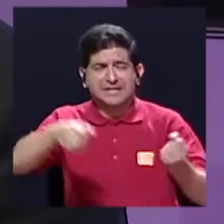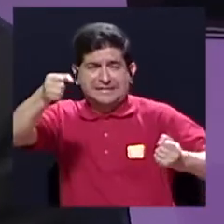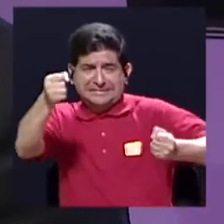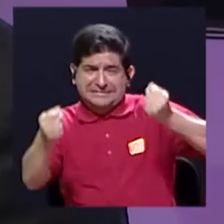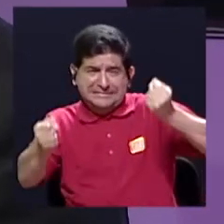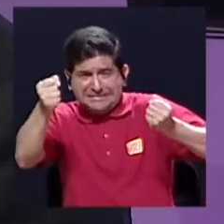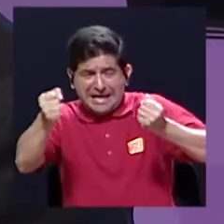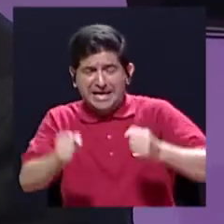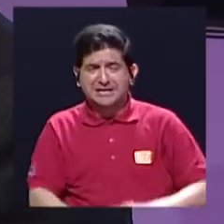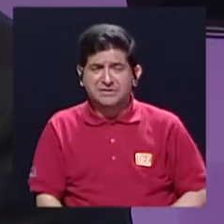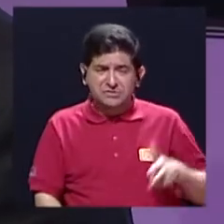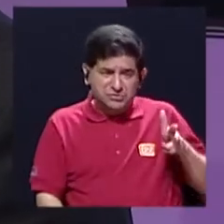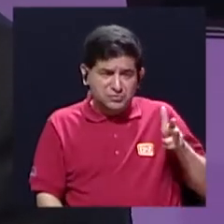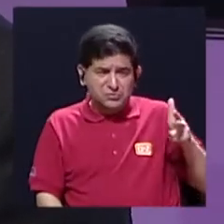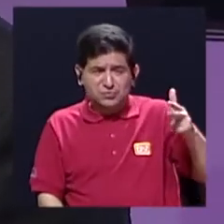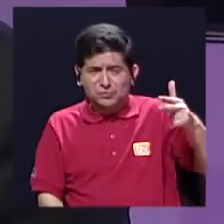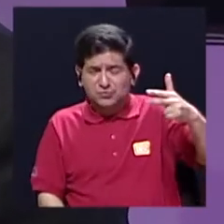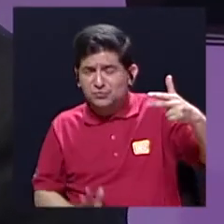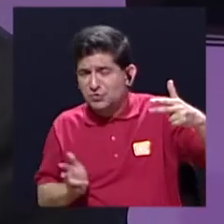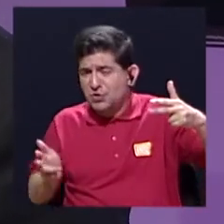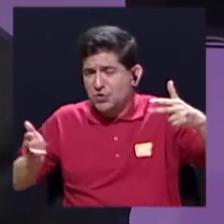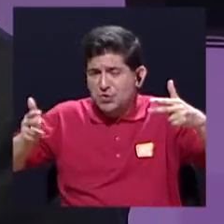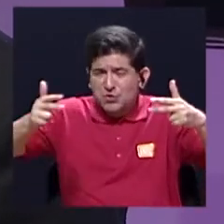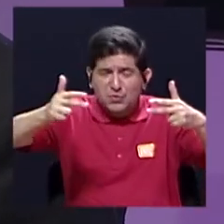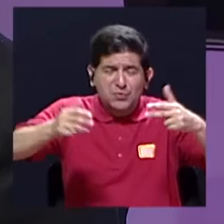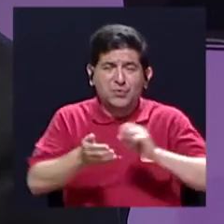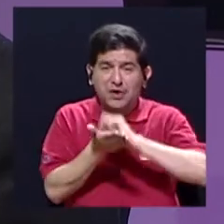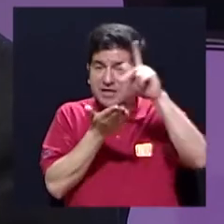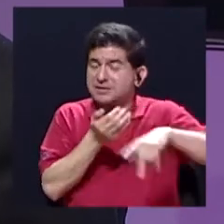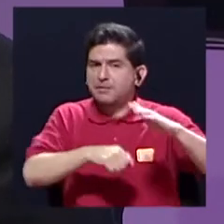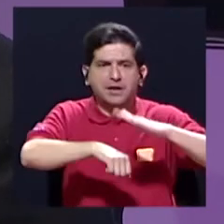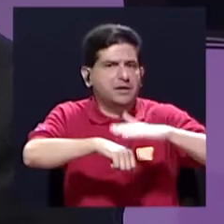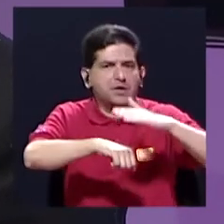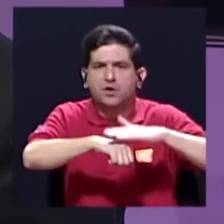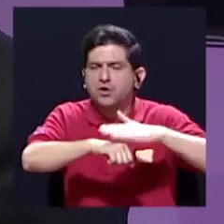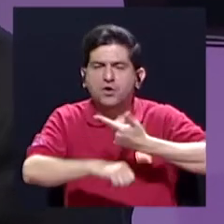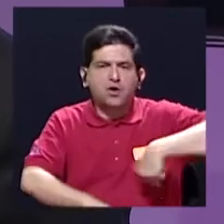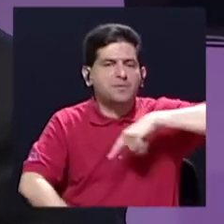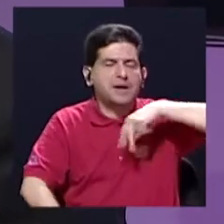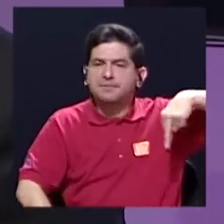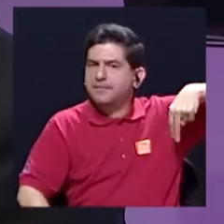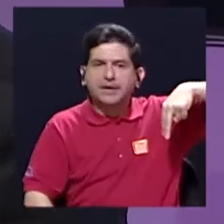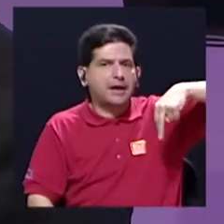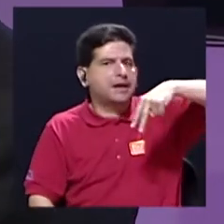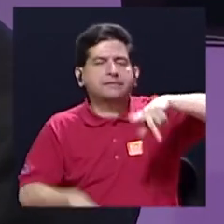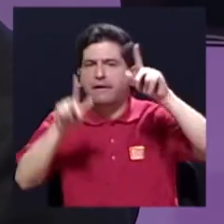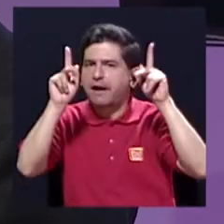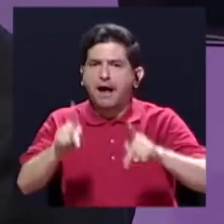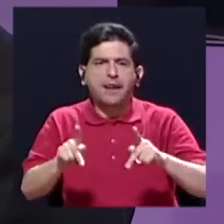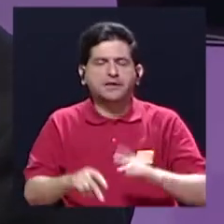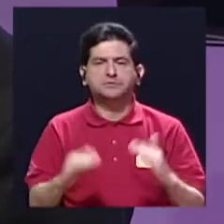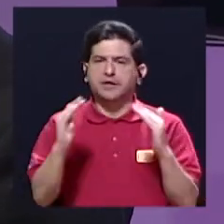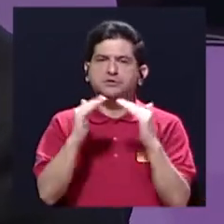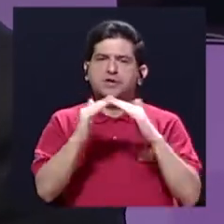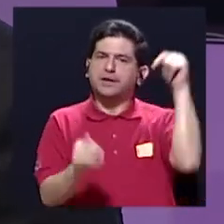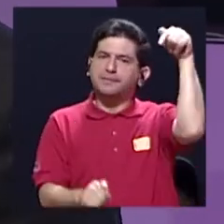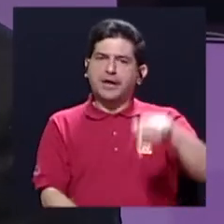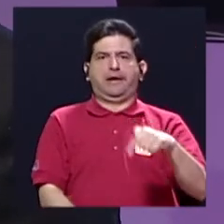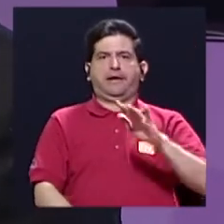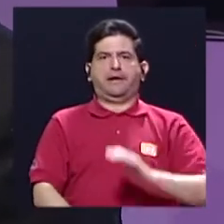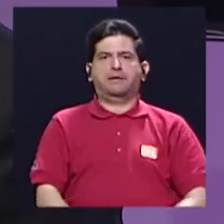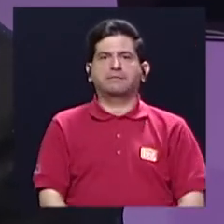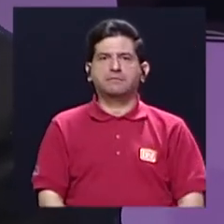vehículos que circulan en San Pedro no nos dejan ni siquiera caminar a las personas que vivimos acá.